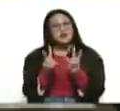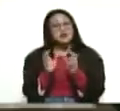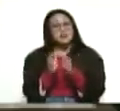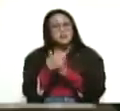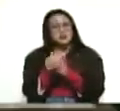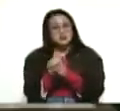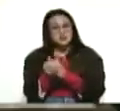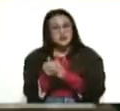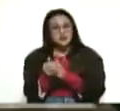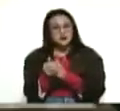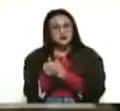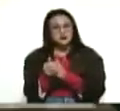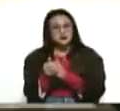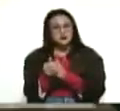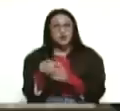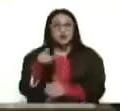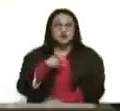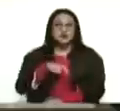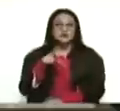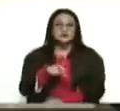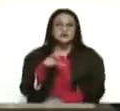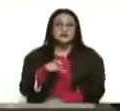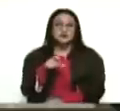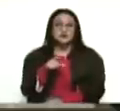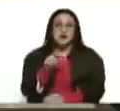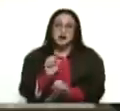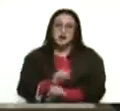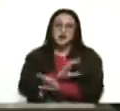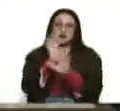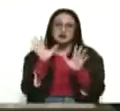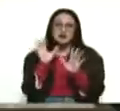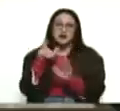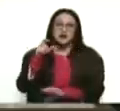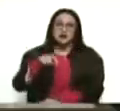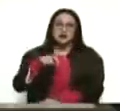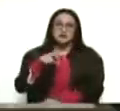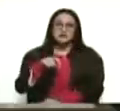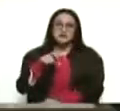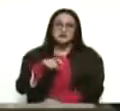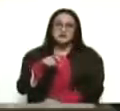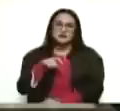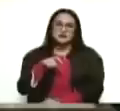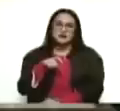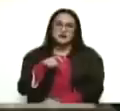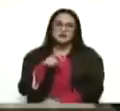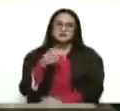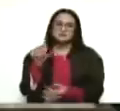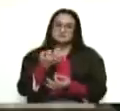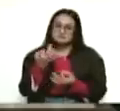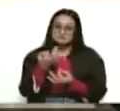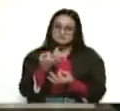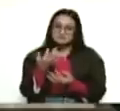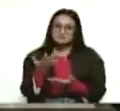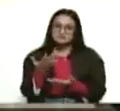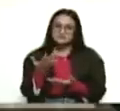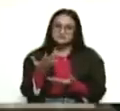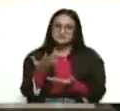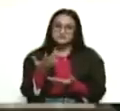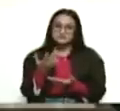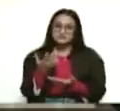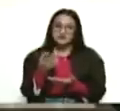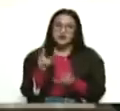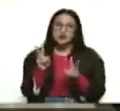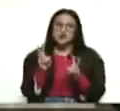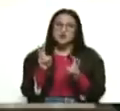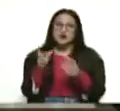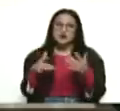emprendimientos necesita claridad, necesita certezas para que las